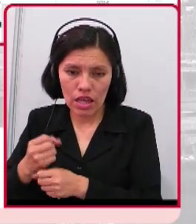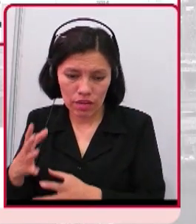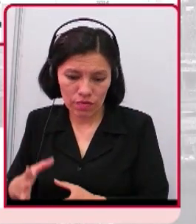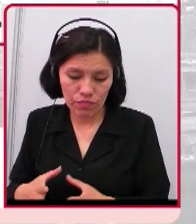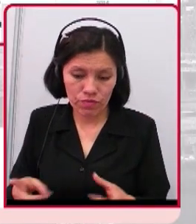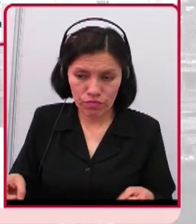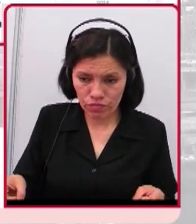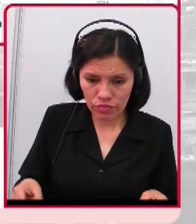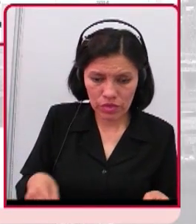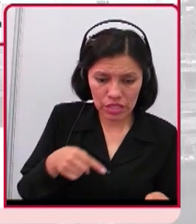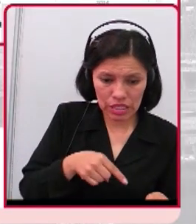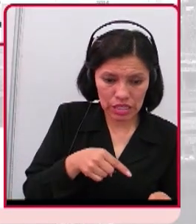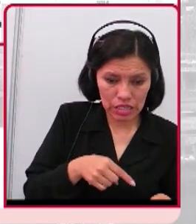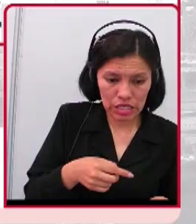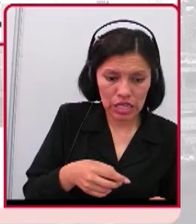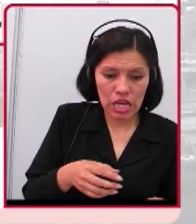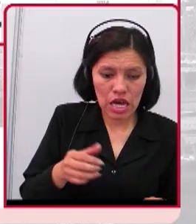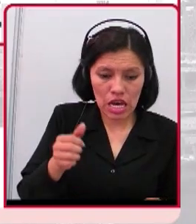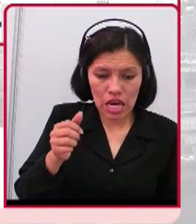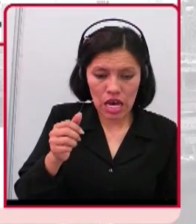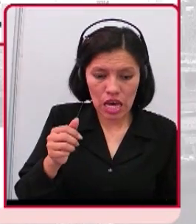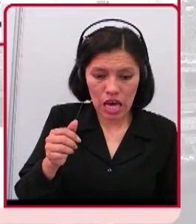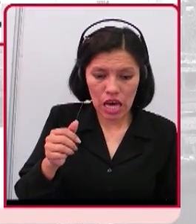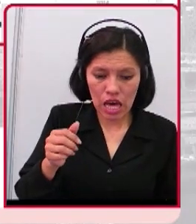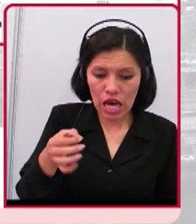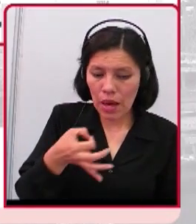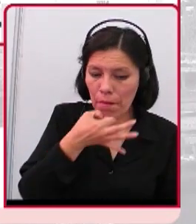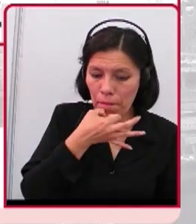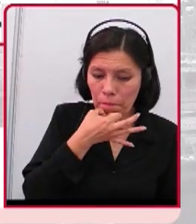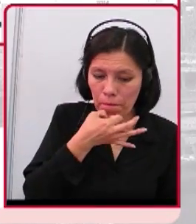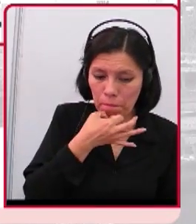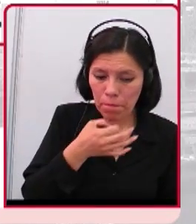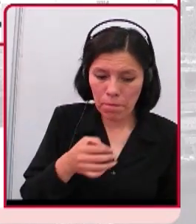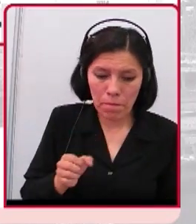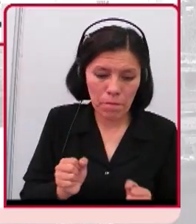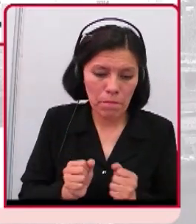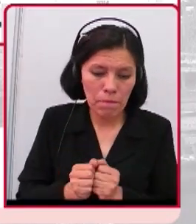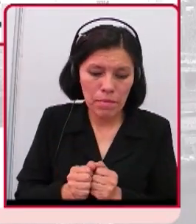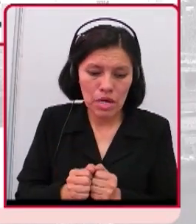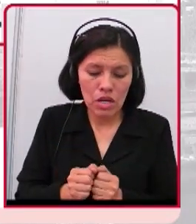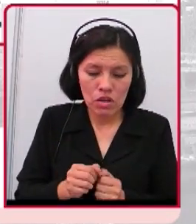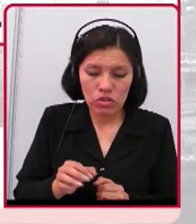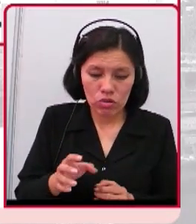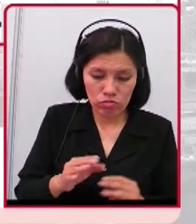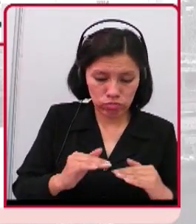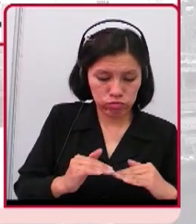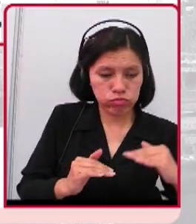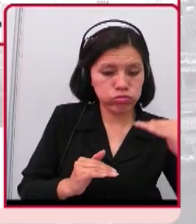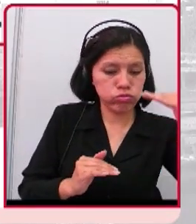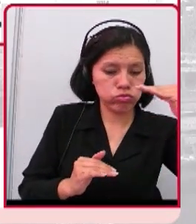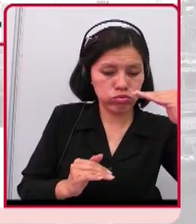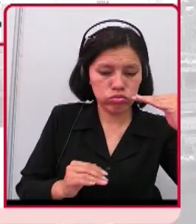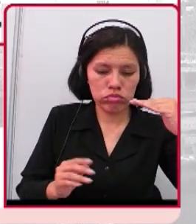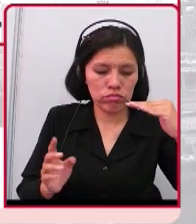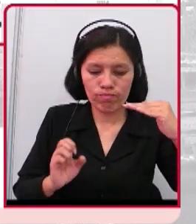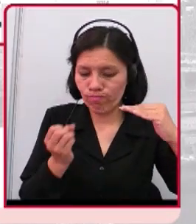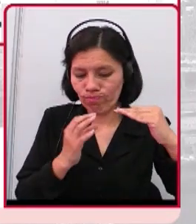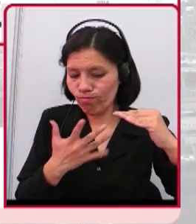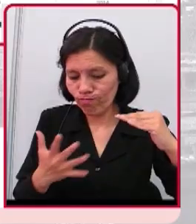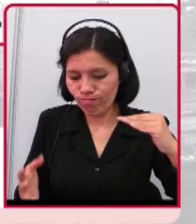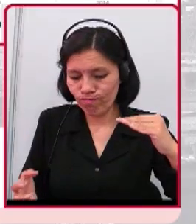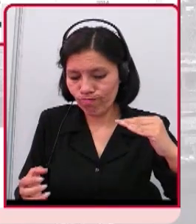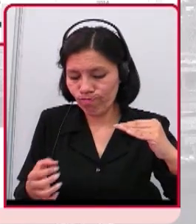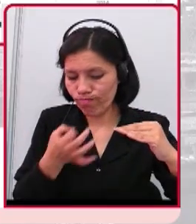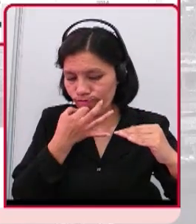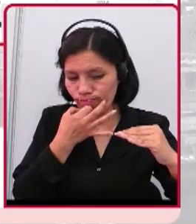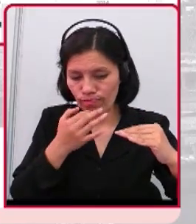de recuperación adicional en promedio. Pero después, ya en el uso prolongado y continuo, vemos cómo la recuperación de